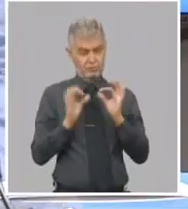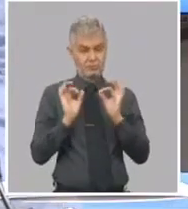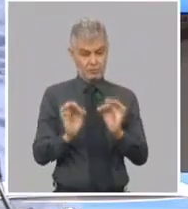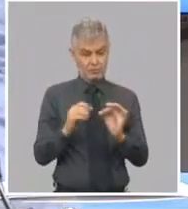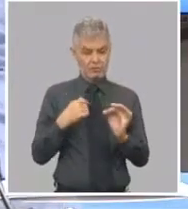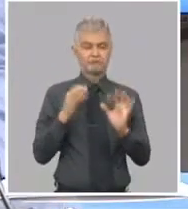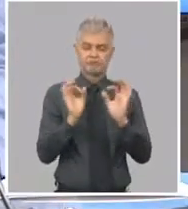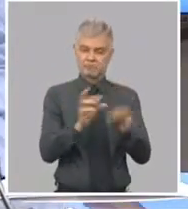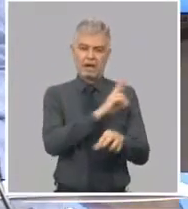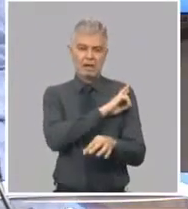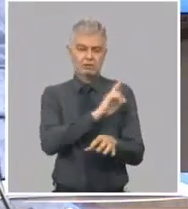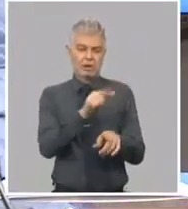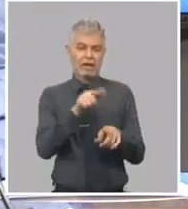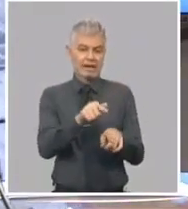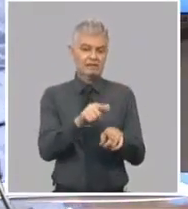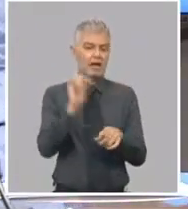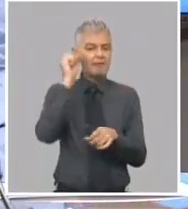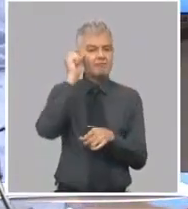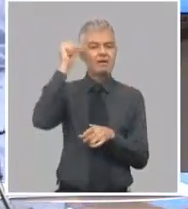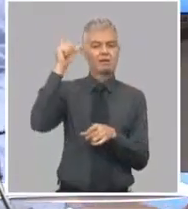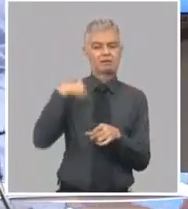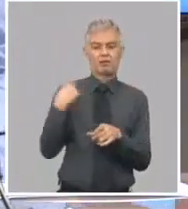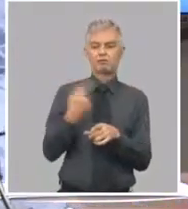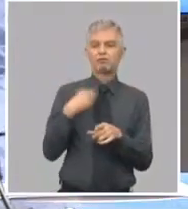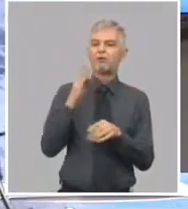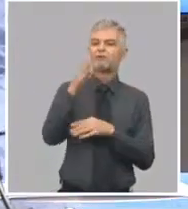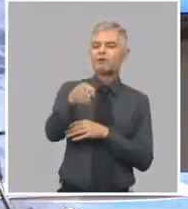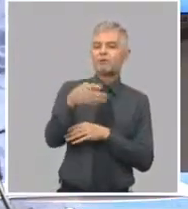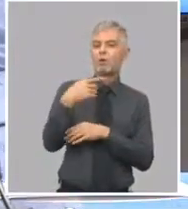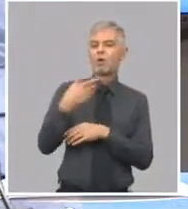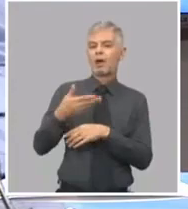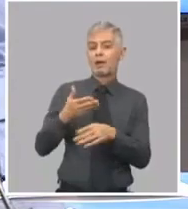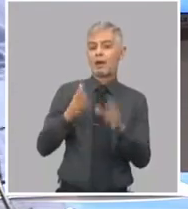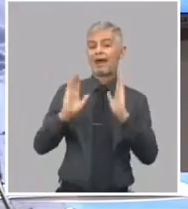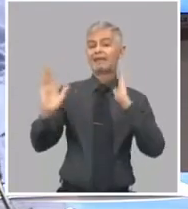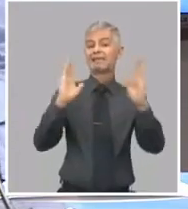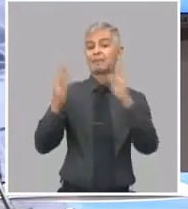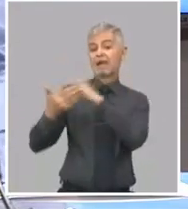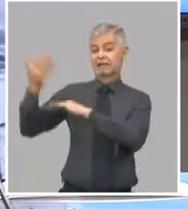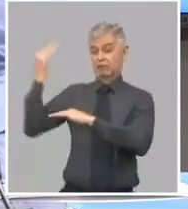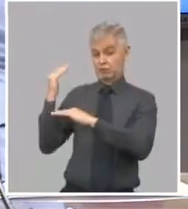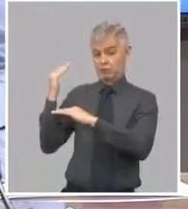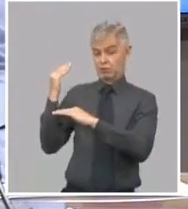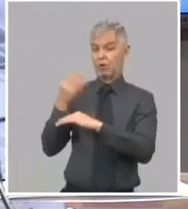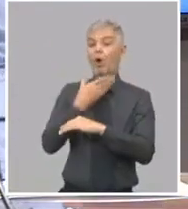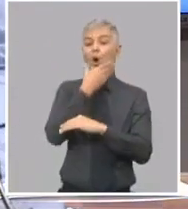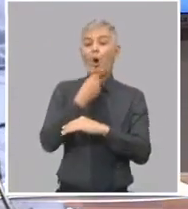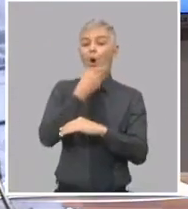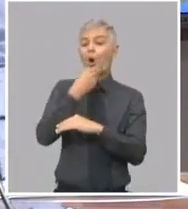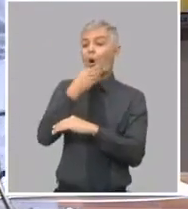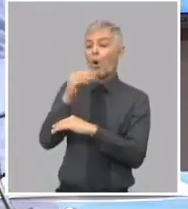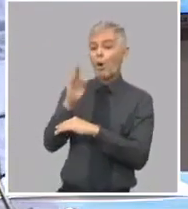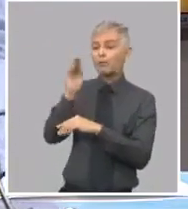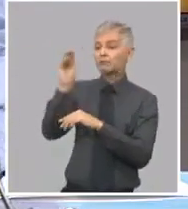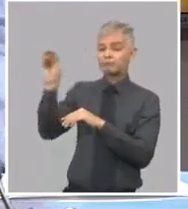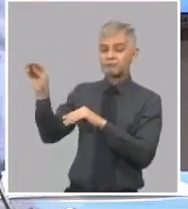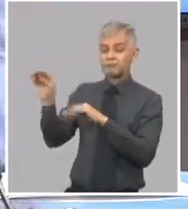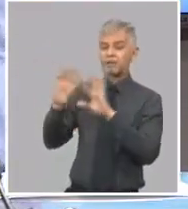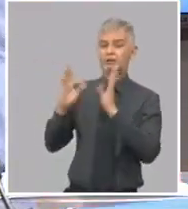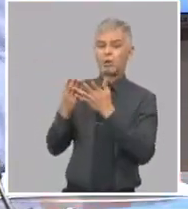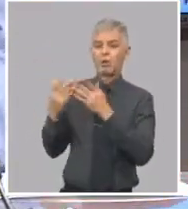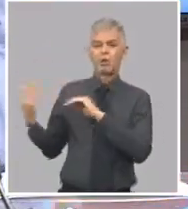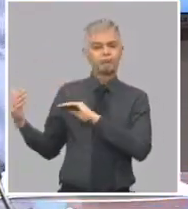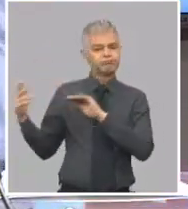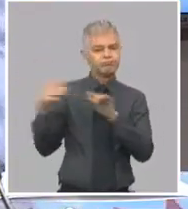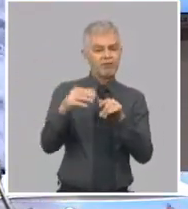nosotros cuando uso cuando acudimos a los jóvenes en el periodo anterior para que participaran en las paradas de ayudar a los jóvenes por iniciativa de